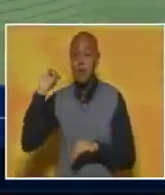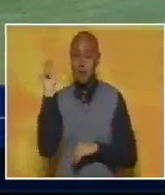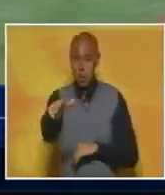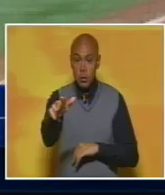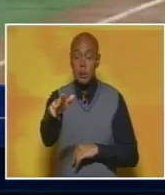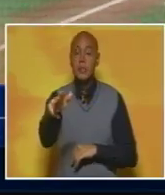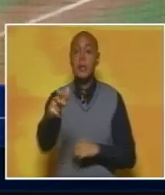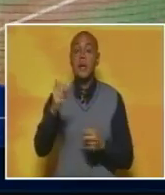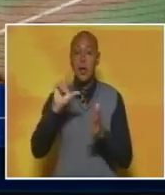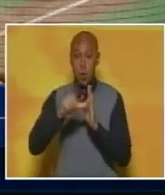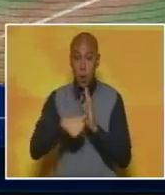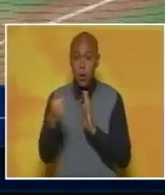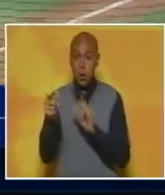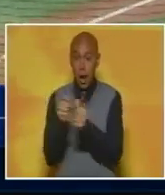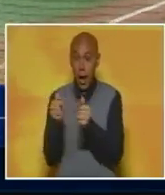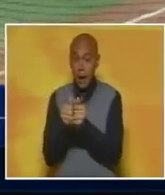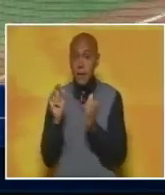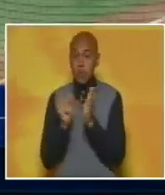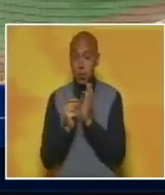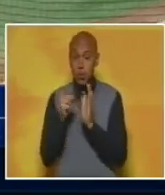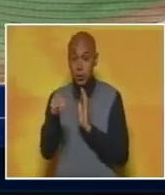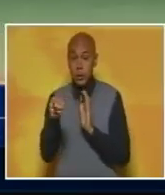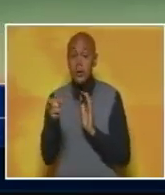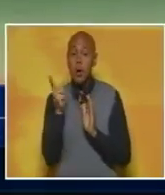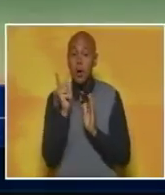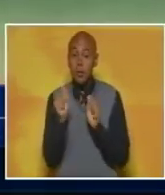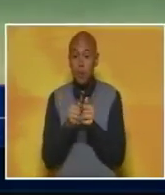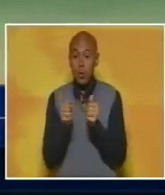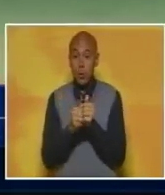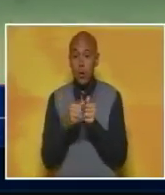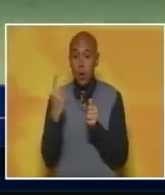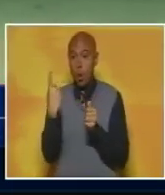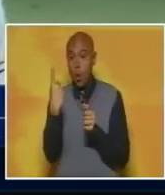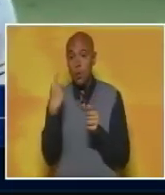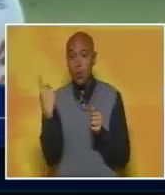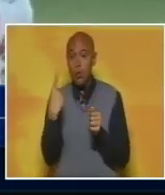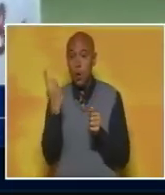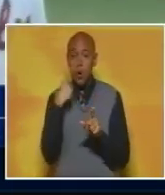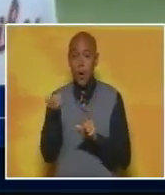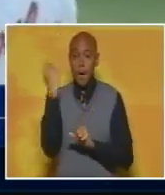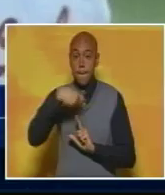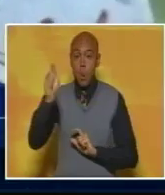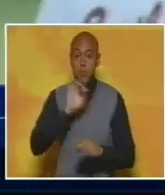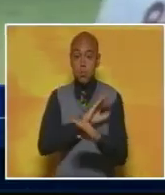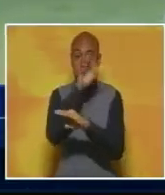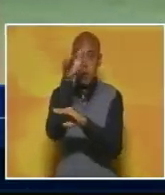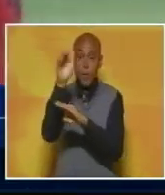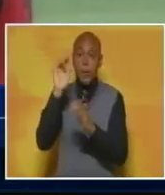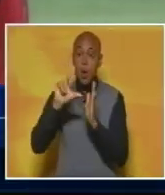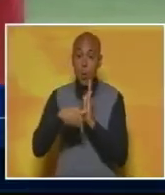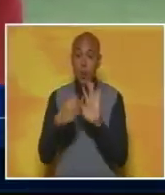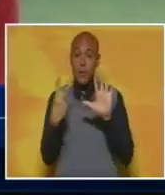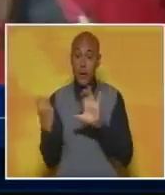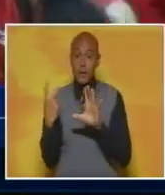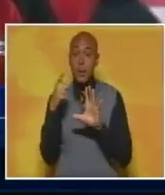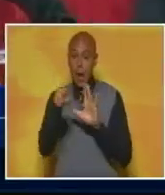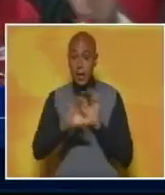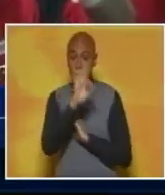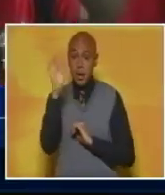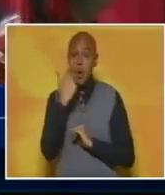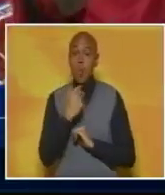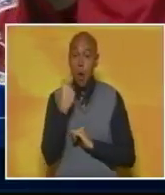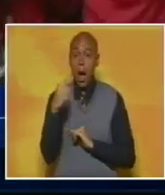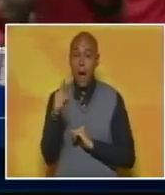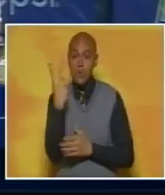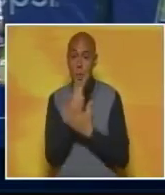Vargas. Caribes descontó en ese episodio con un jonrón solitario de Balbino Fuenmayor, pero en el séptimo Cardenales abrió la brecha con